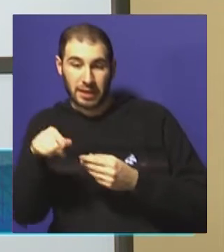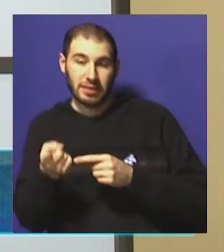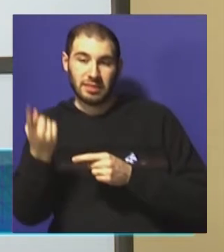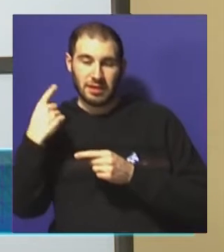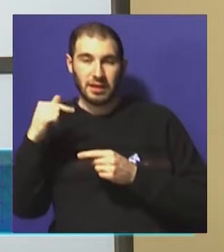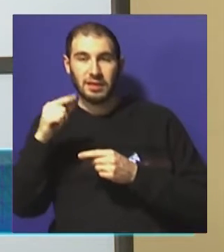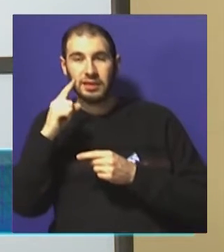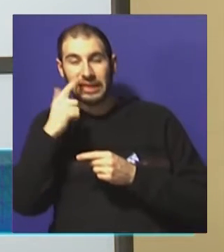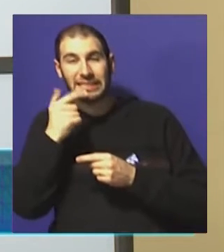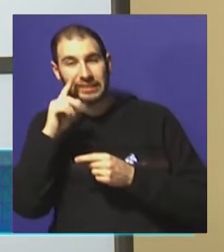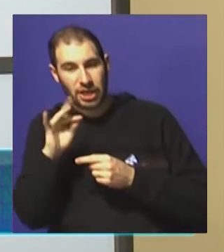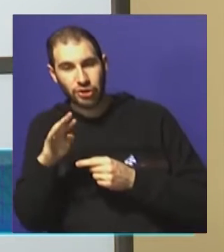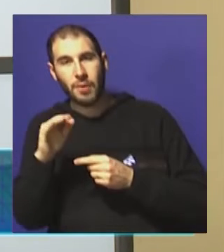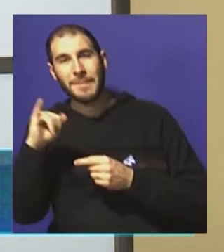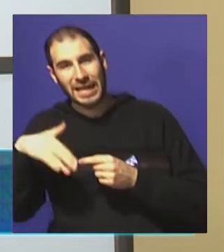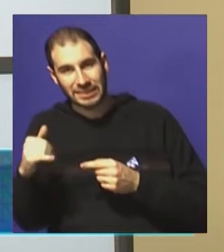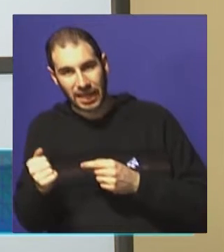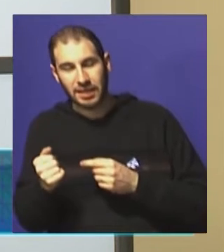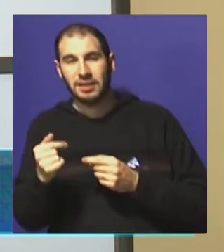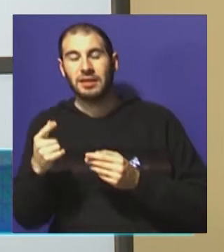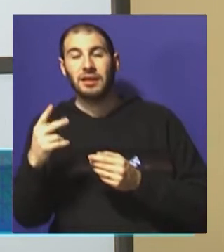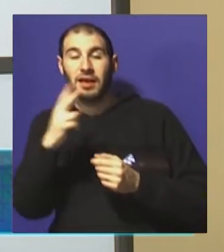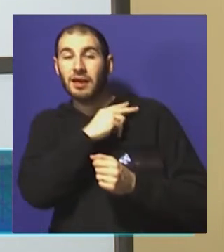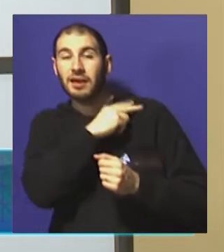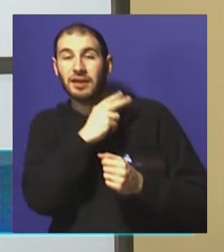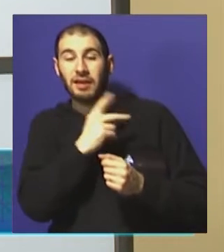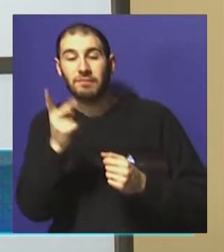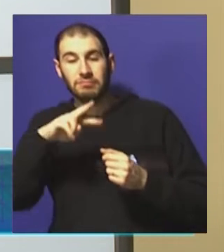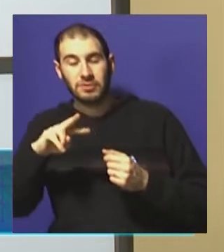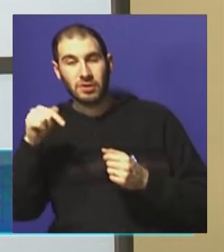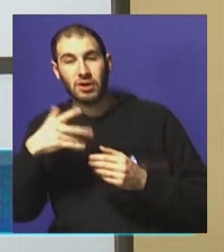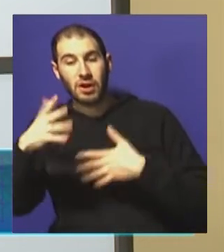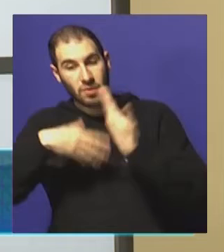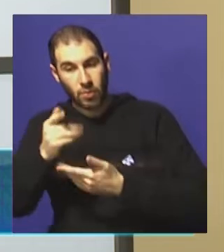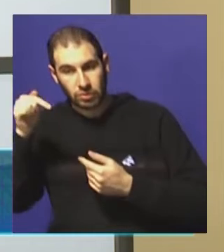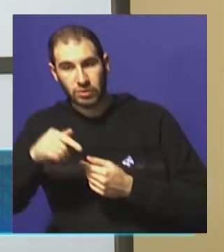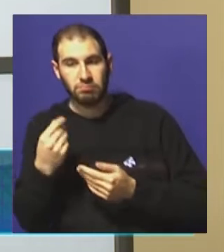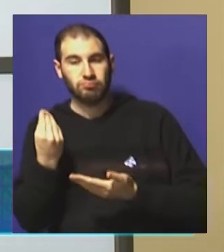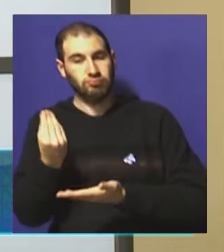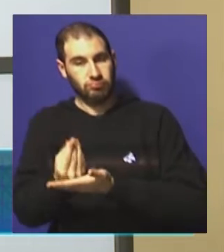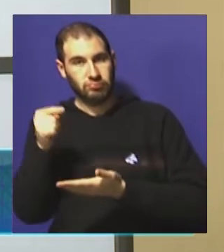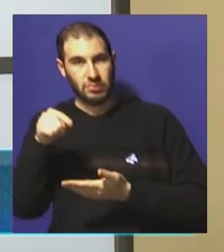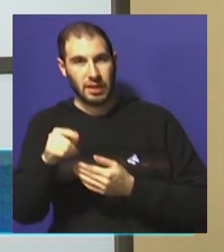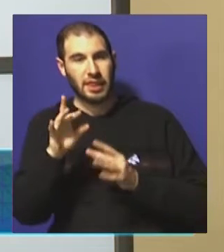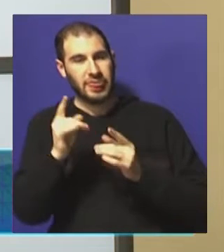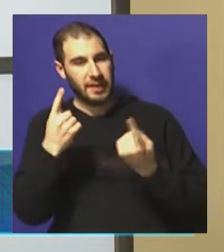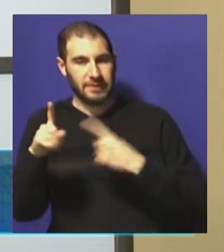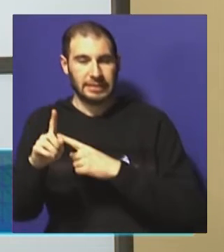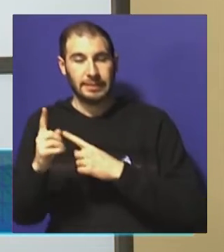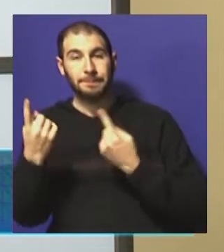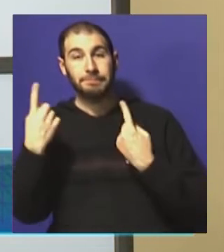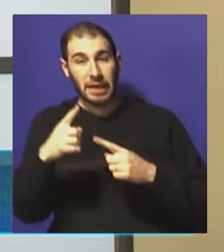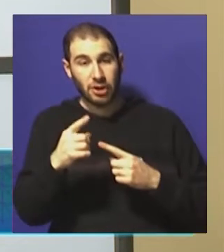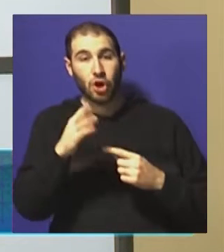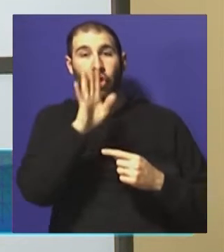era Isidro Sáenz de la Massa, era comandante de armas y subdelegado en la Revolución, tuvo un papel un poco diferente, pero